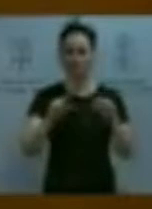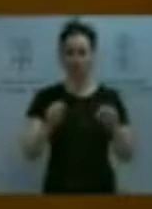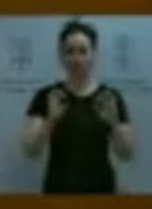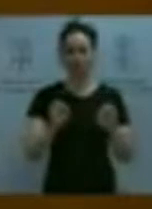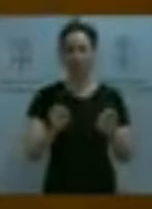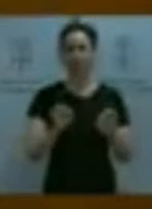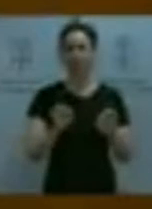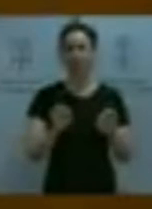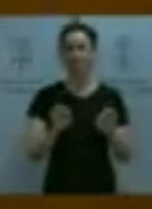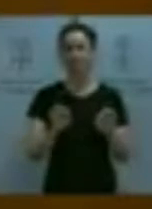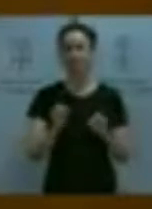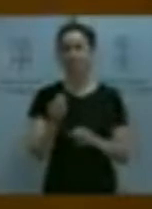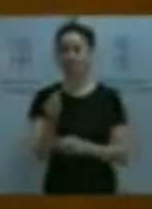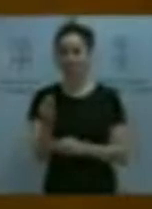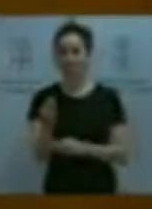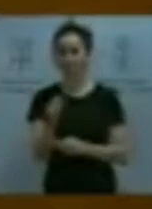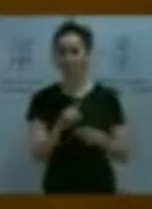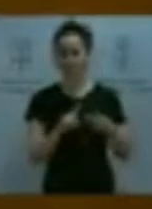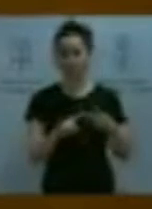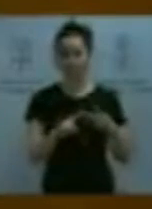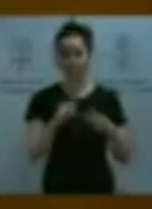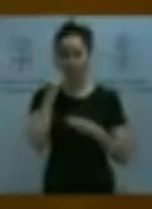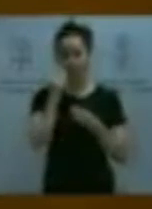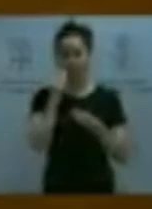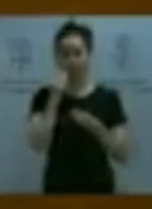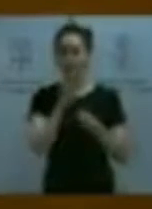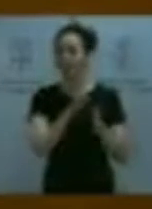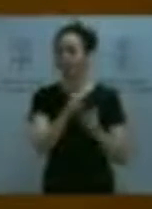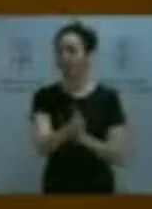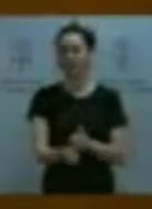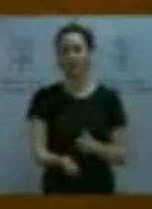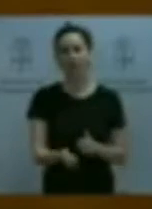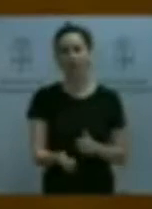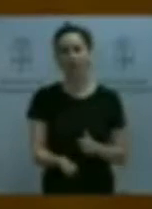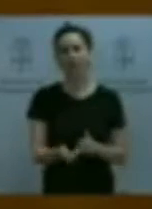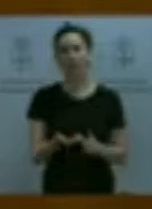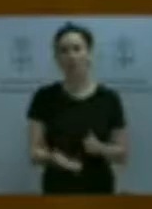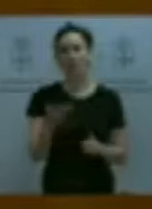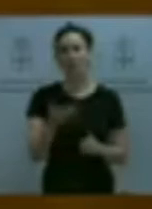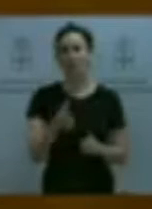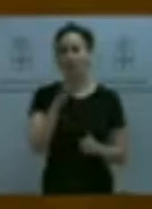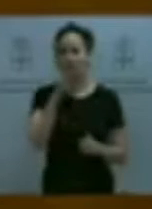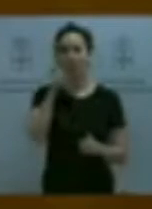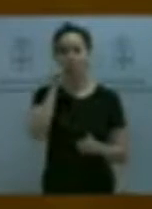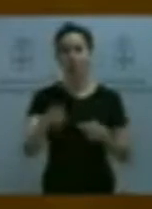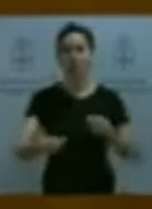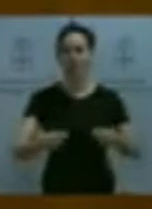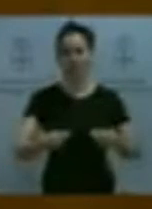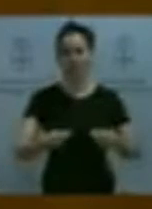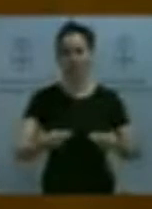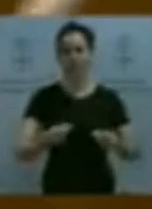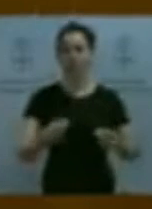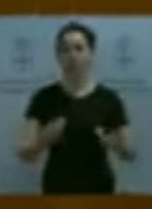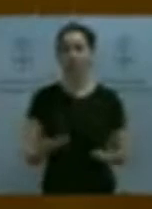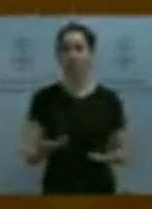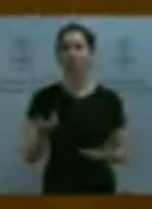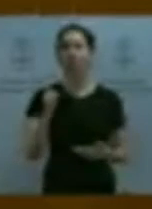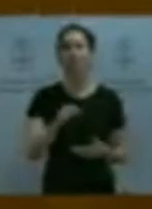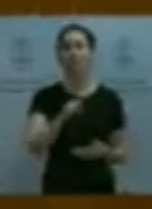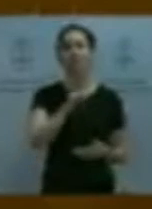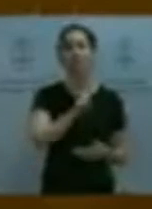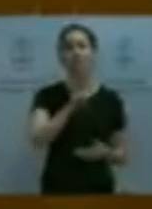de prioridad alta en el propio plan de turismo sostenible, que es el turismo de negocios. Pero claro, si solo se dedican 135.000 euros a todo el turismo de Ciudades